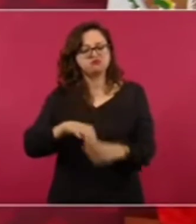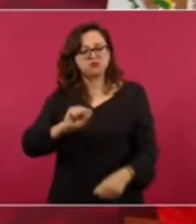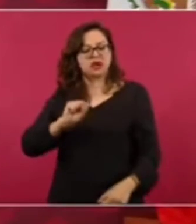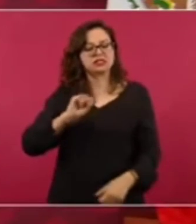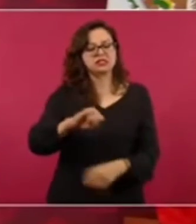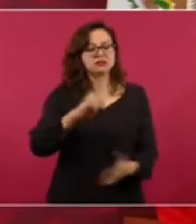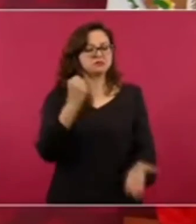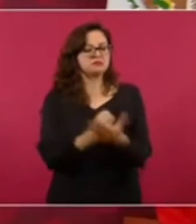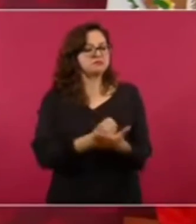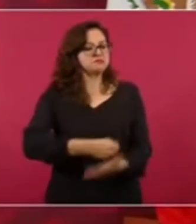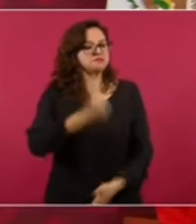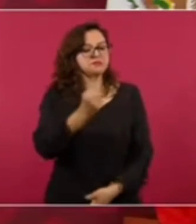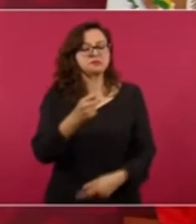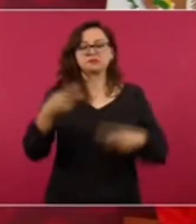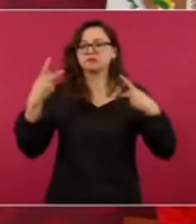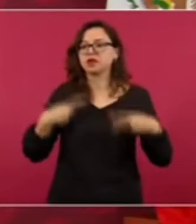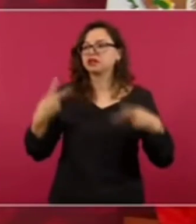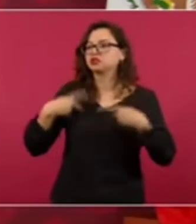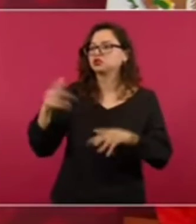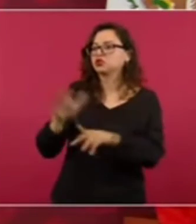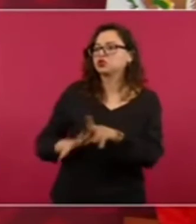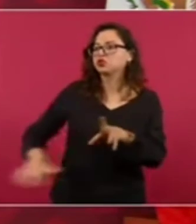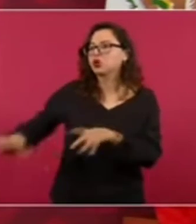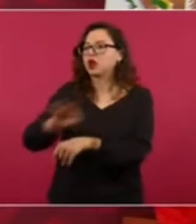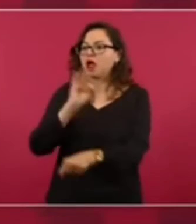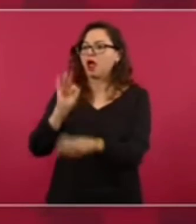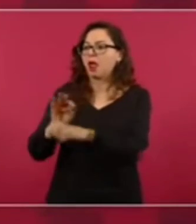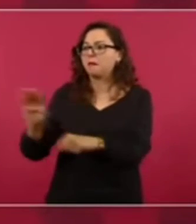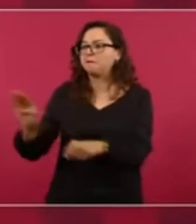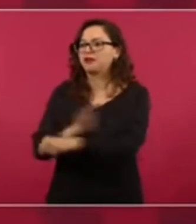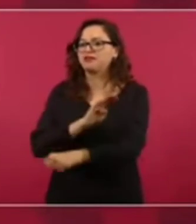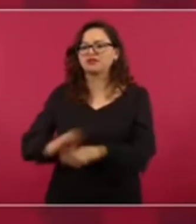en beneficio del pueblo. Todas en